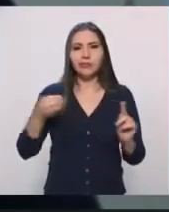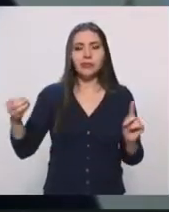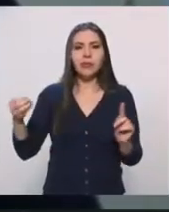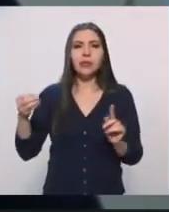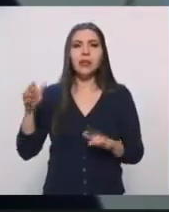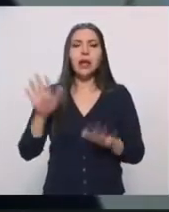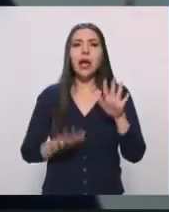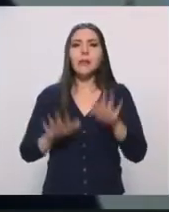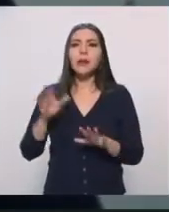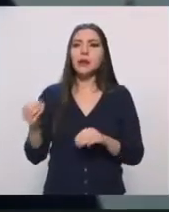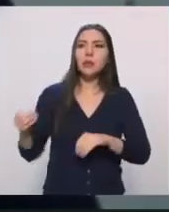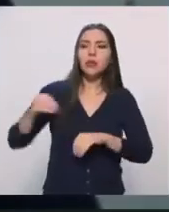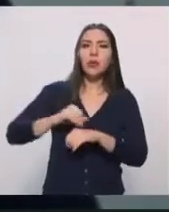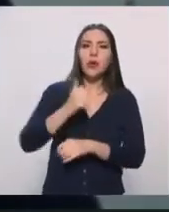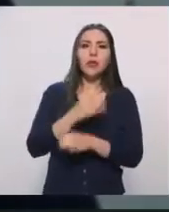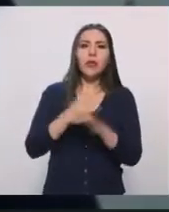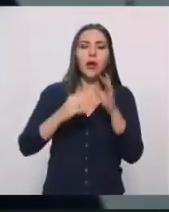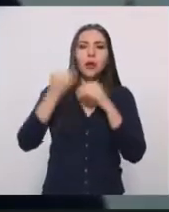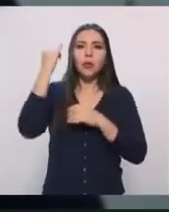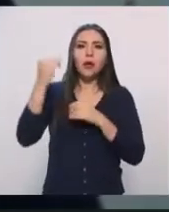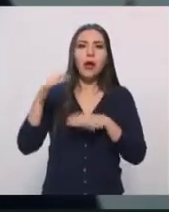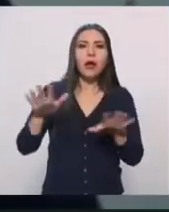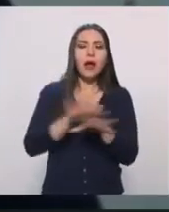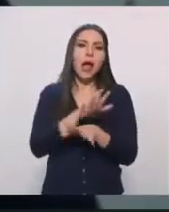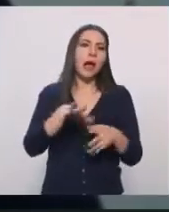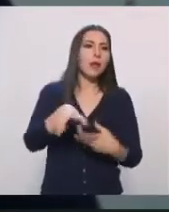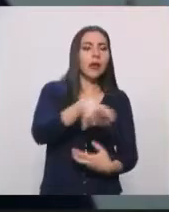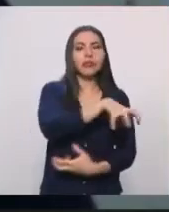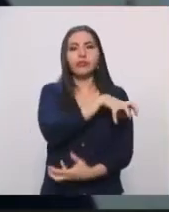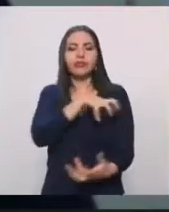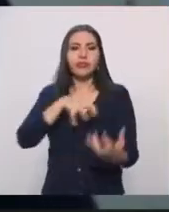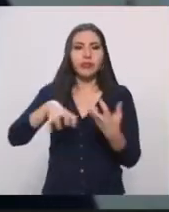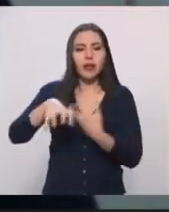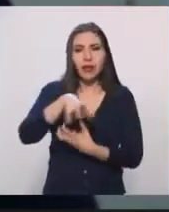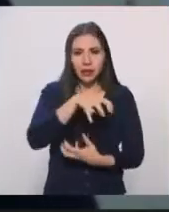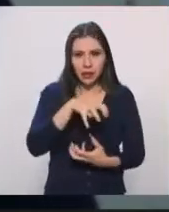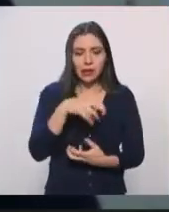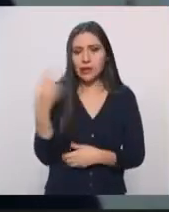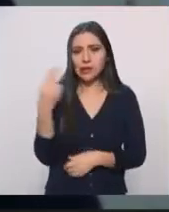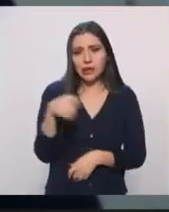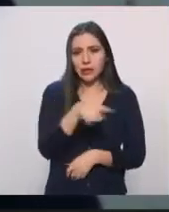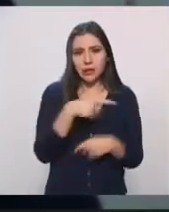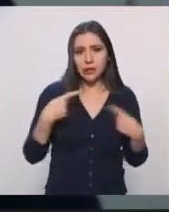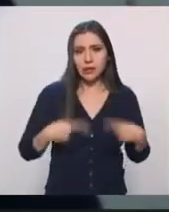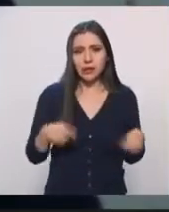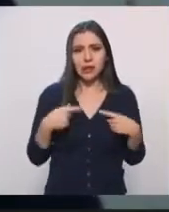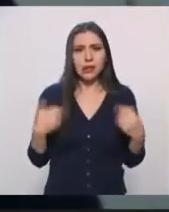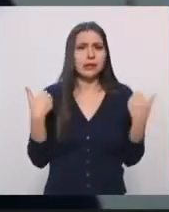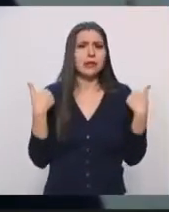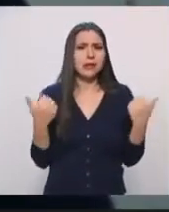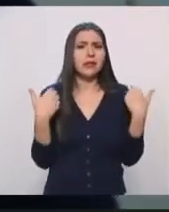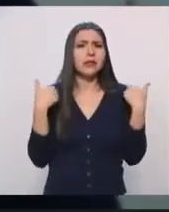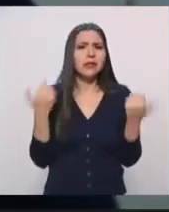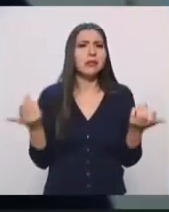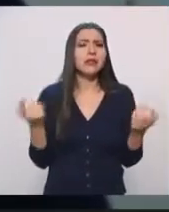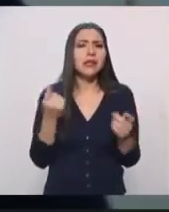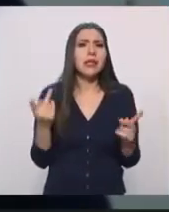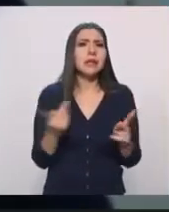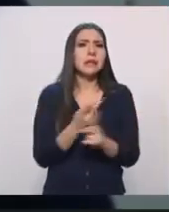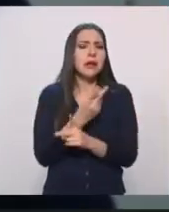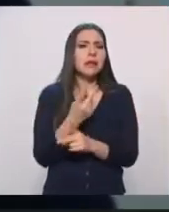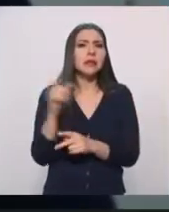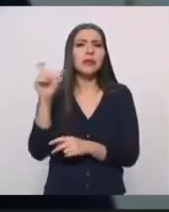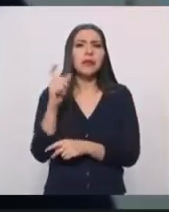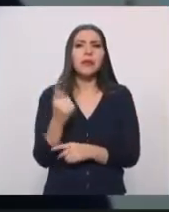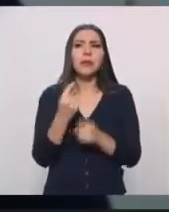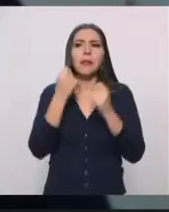que tendríamos que trabajar un poquito más como sociedad, entender más cuáles son los alcances de traer especies, sean de árboles o